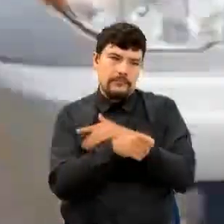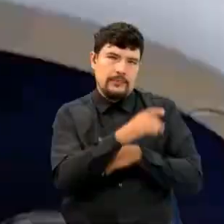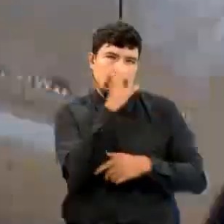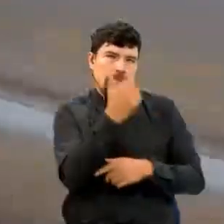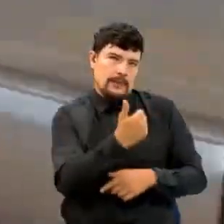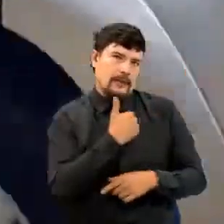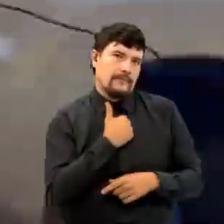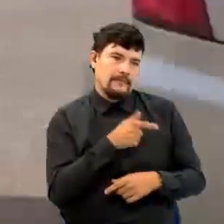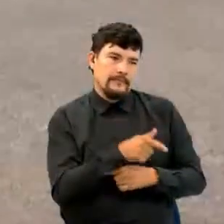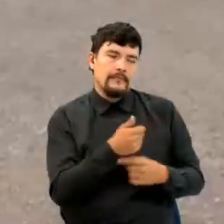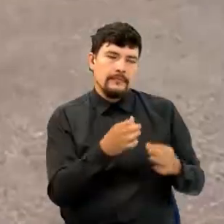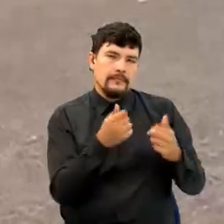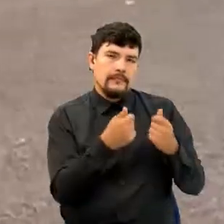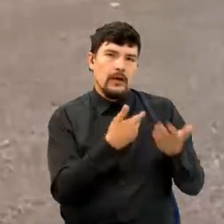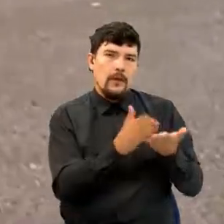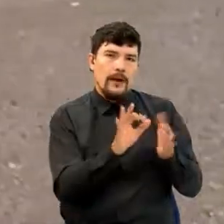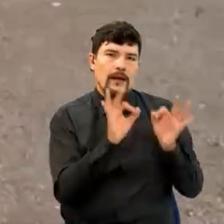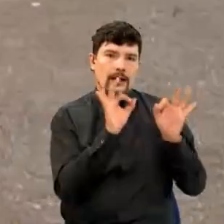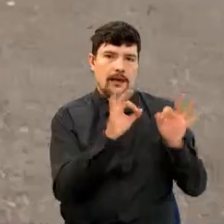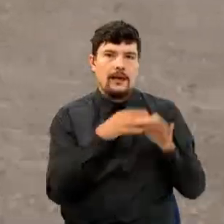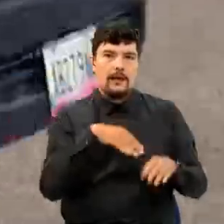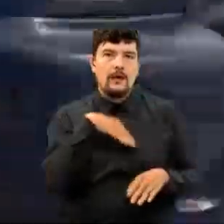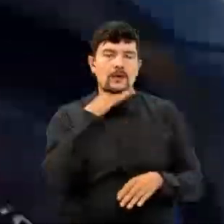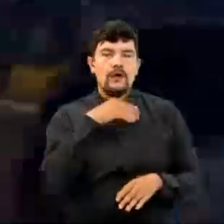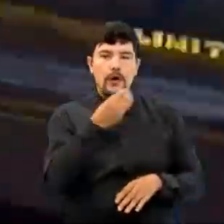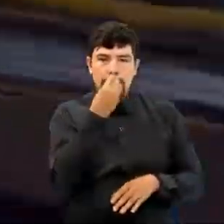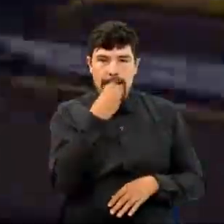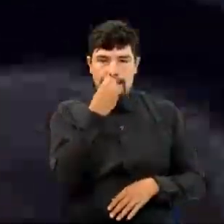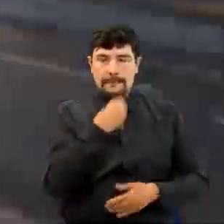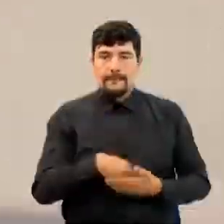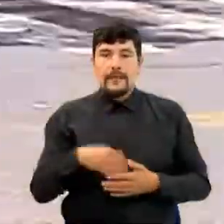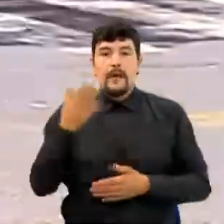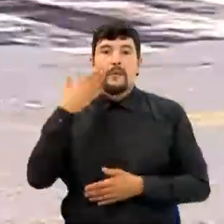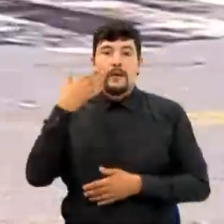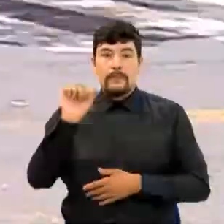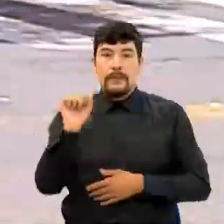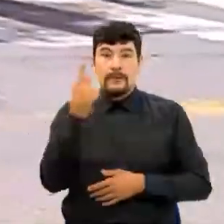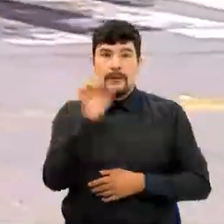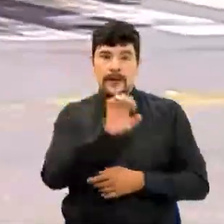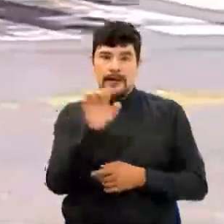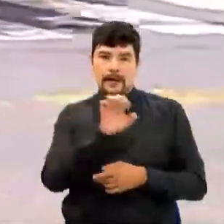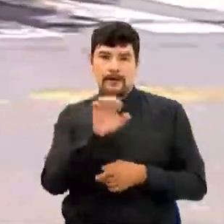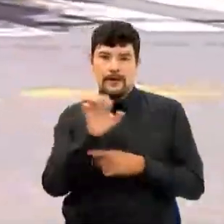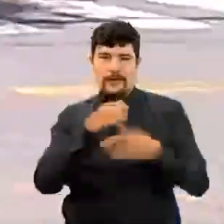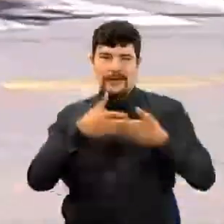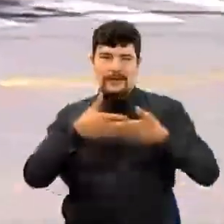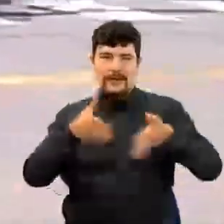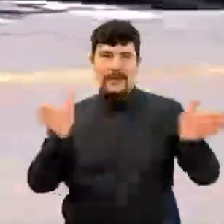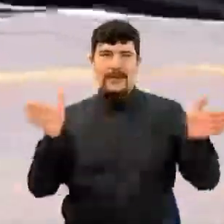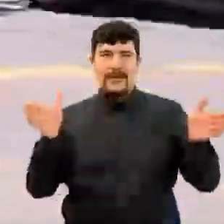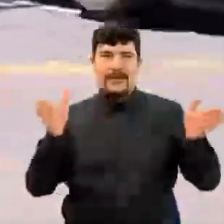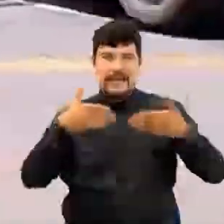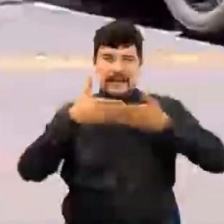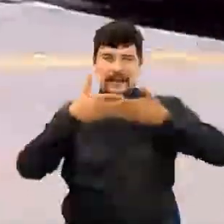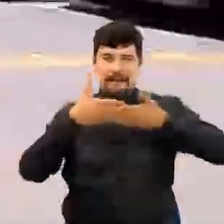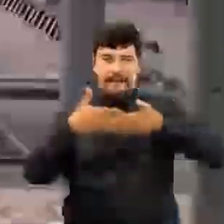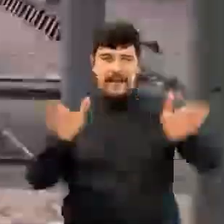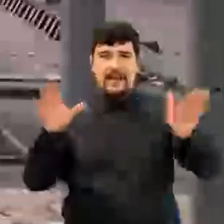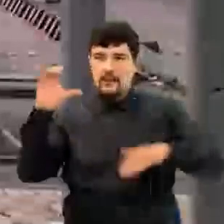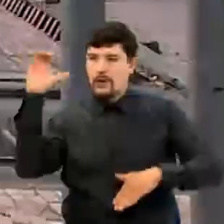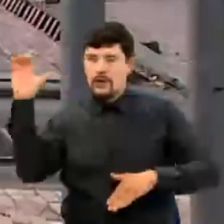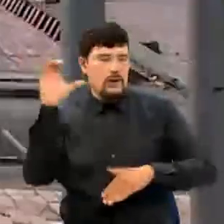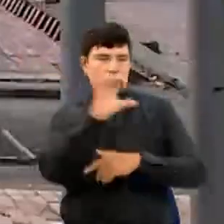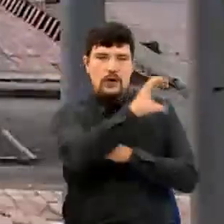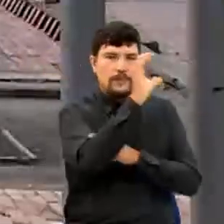que se habilitara el paso de vehículos particulares por los puentes internacionales, propietarios de los parqueaderos y centros de diagnóstico